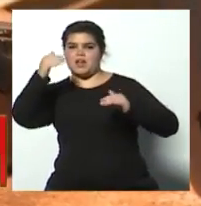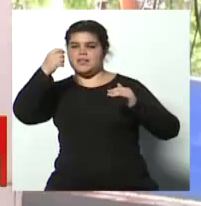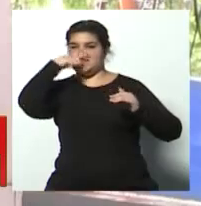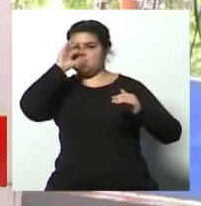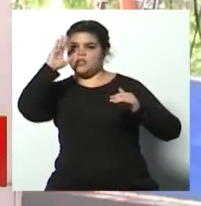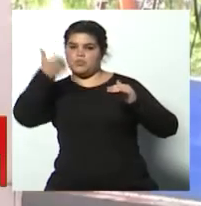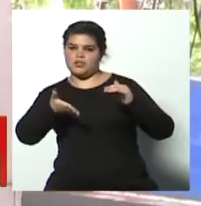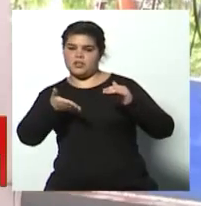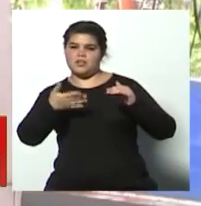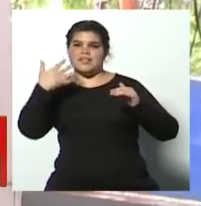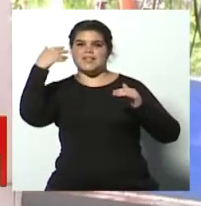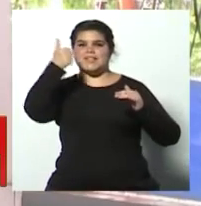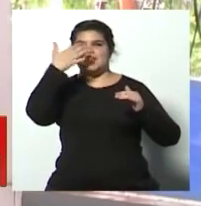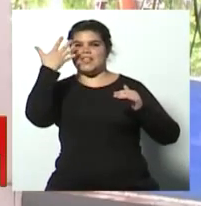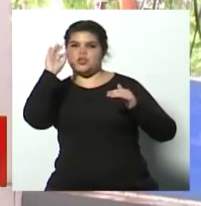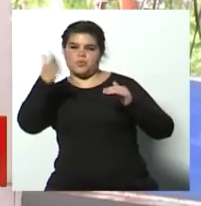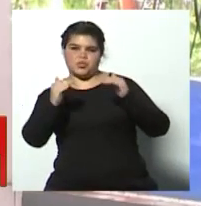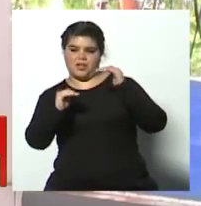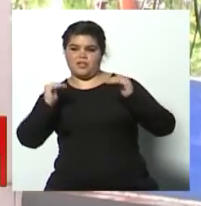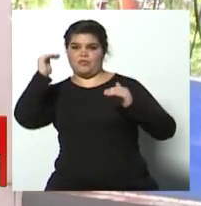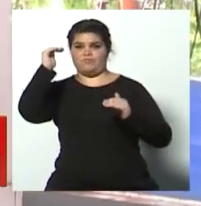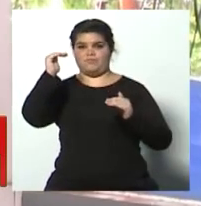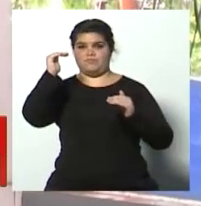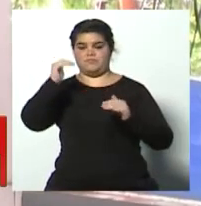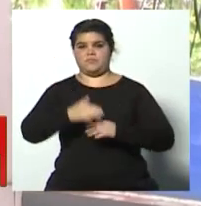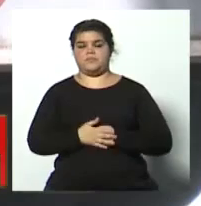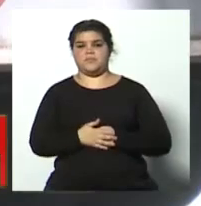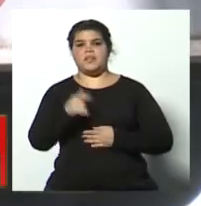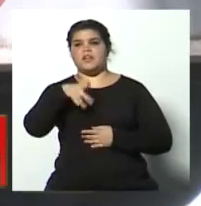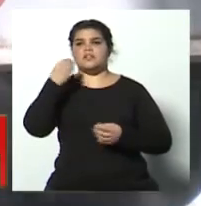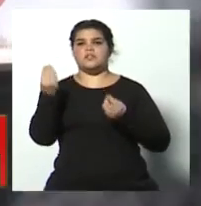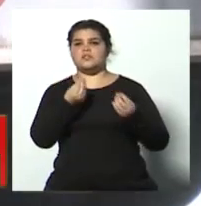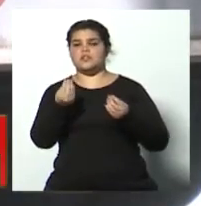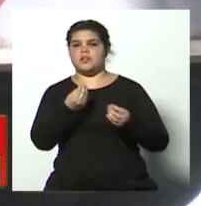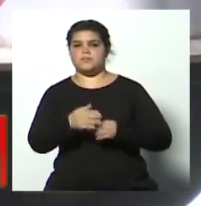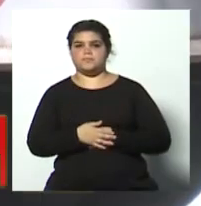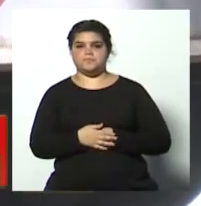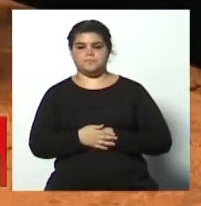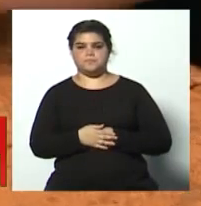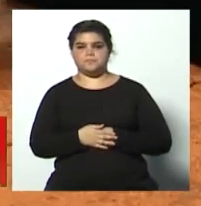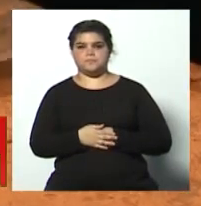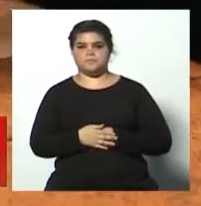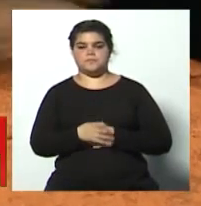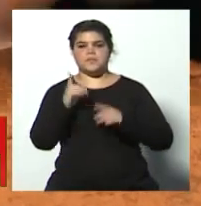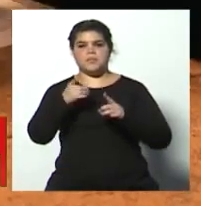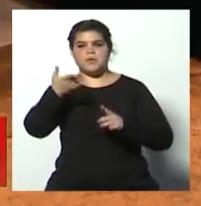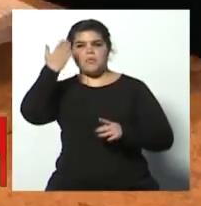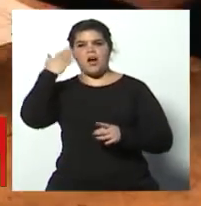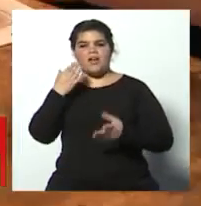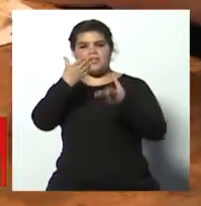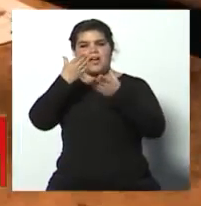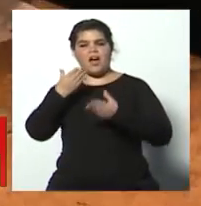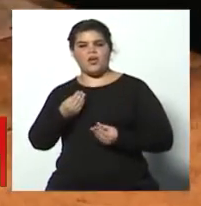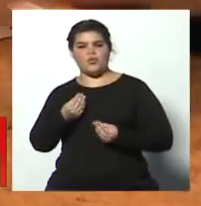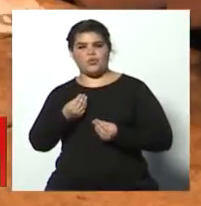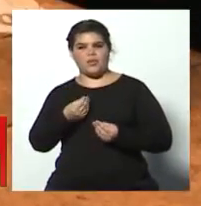está en un 65%, lo cual en teoría y en algún momento servía para oxigenar este mercado del